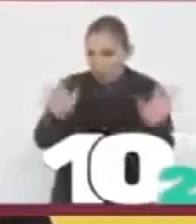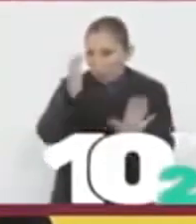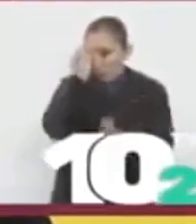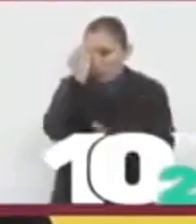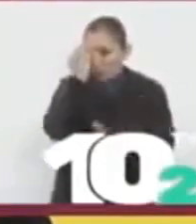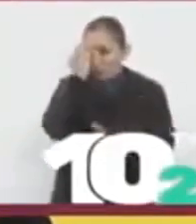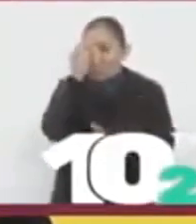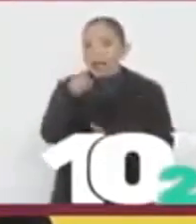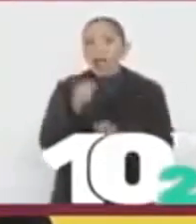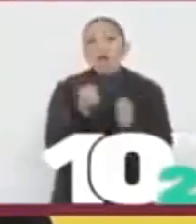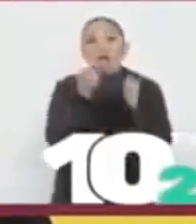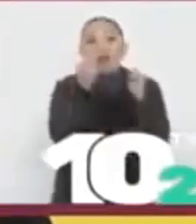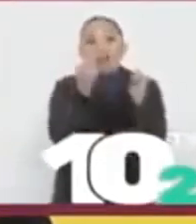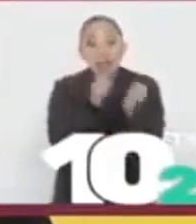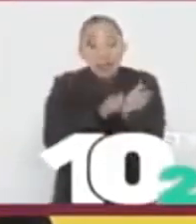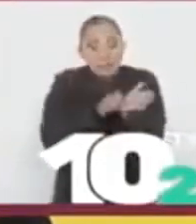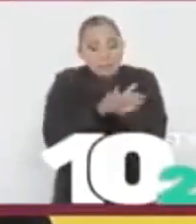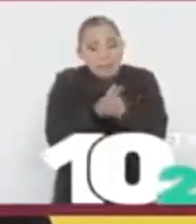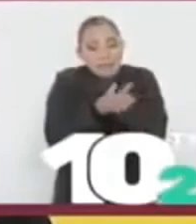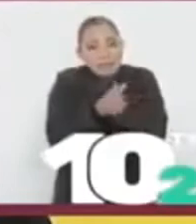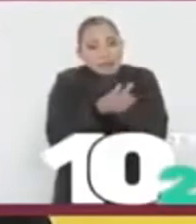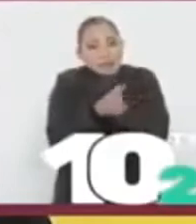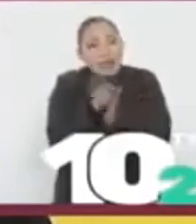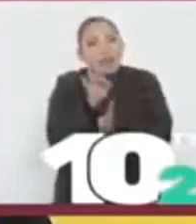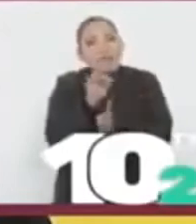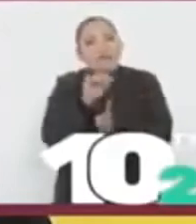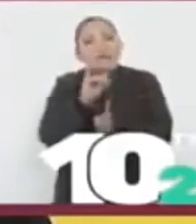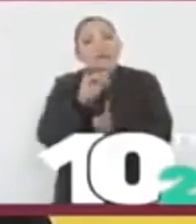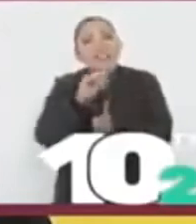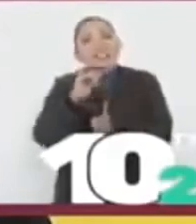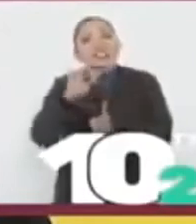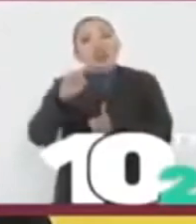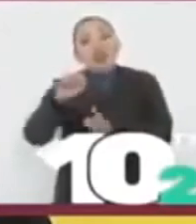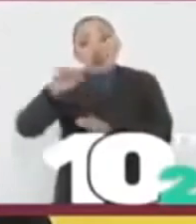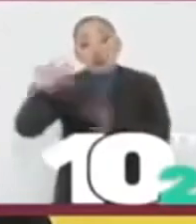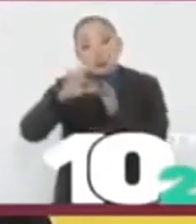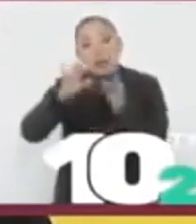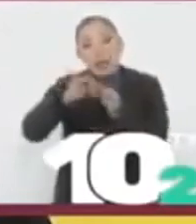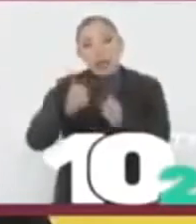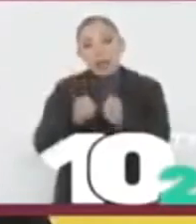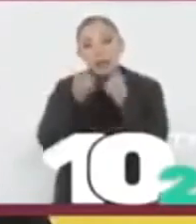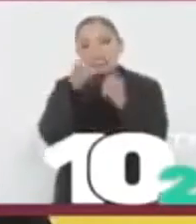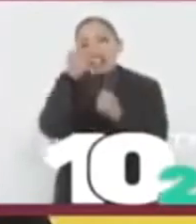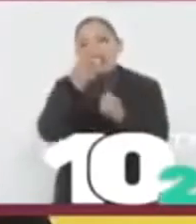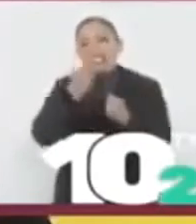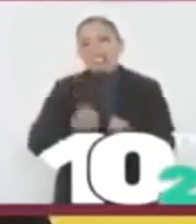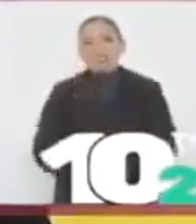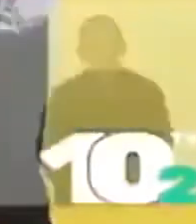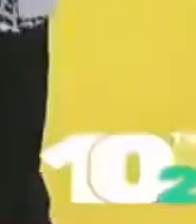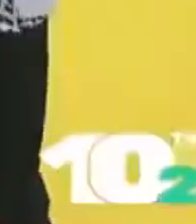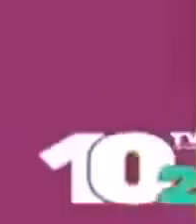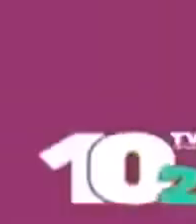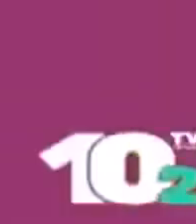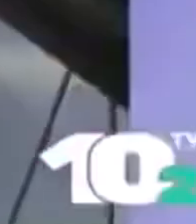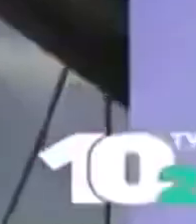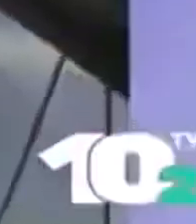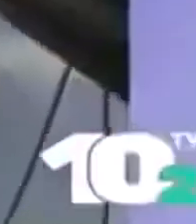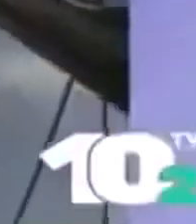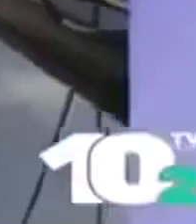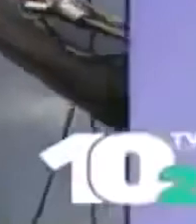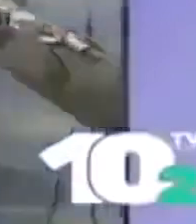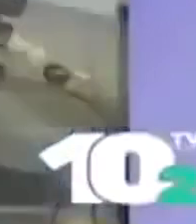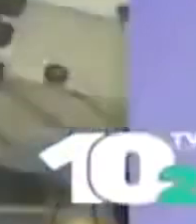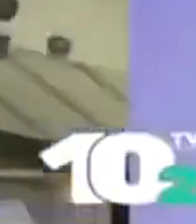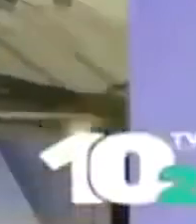a conocer más acerca de la fuerza de fricción y algunos aspectos con los que podemos describir las fuerzas.